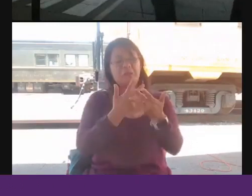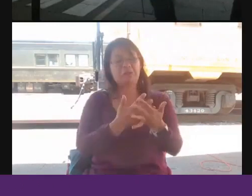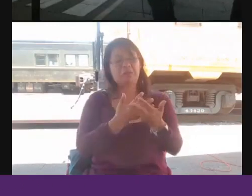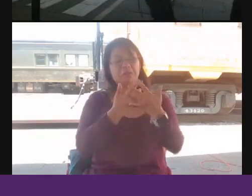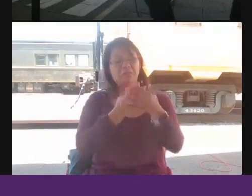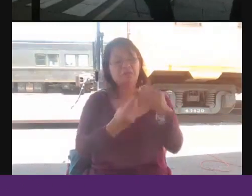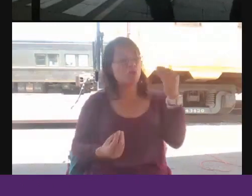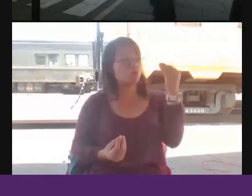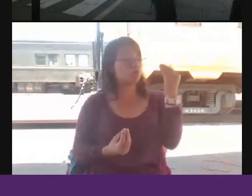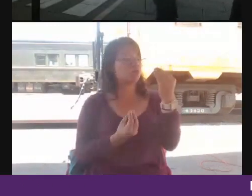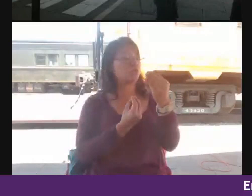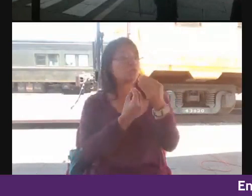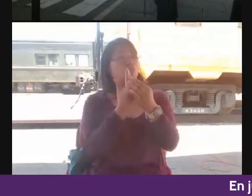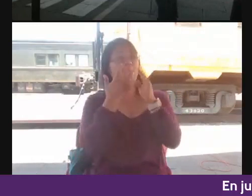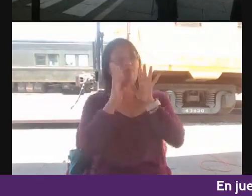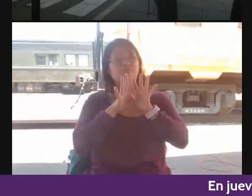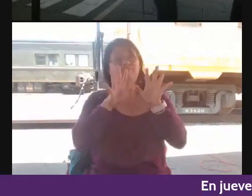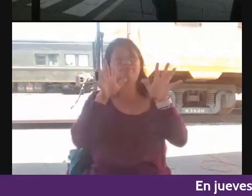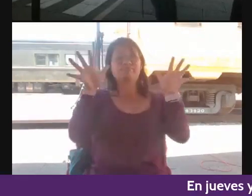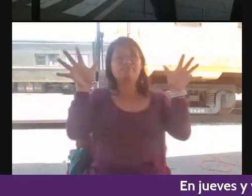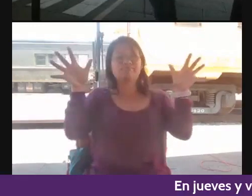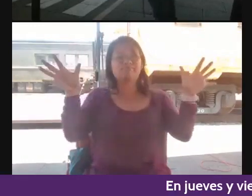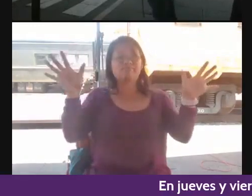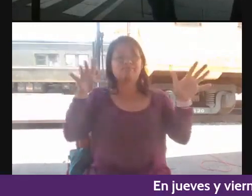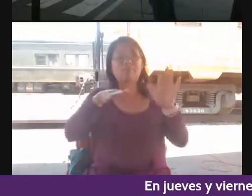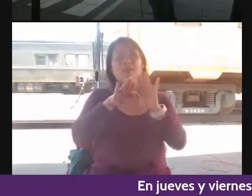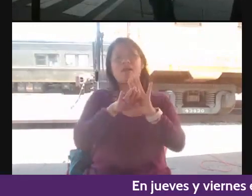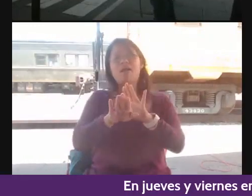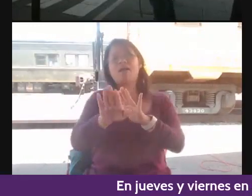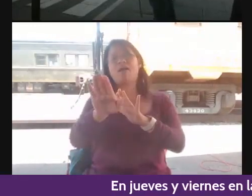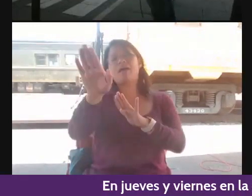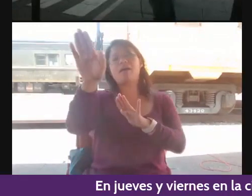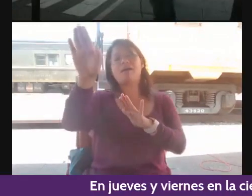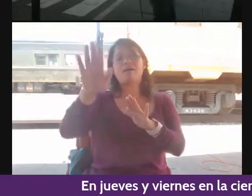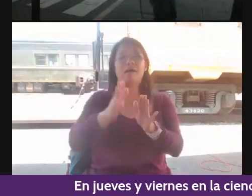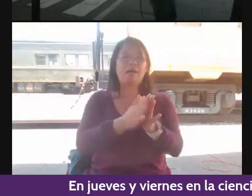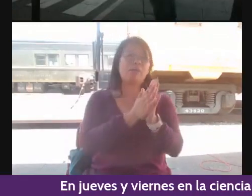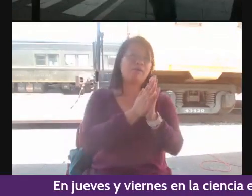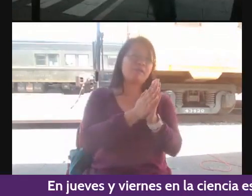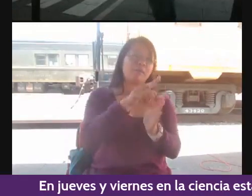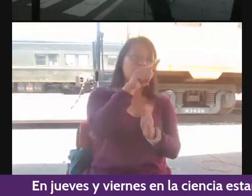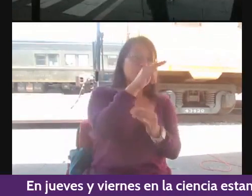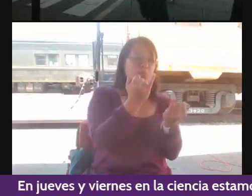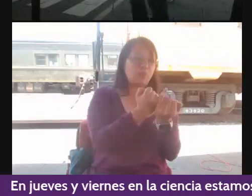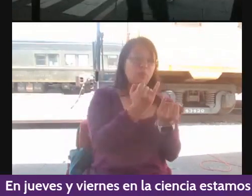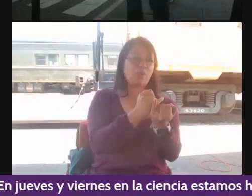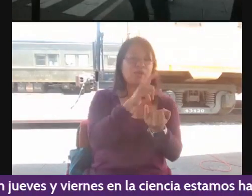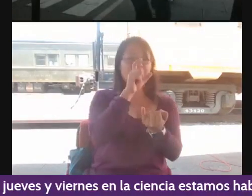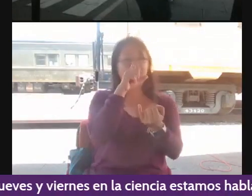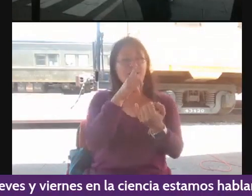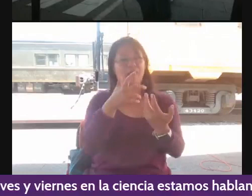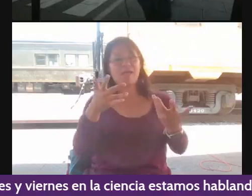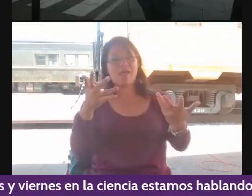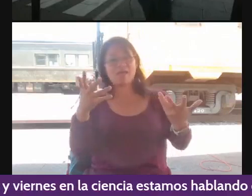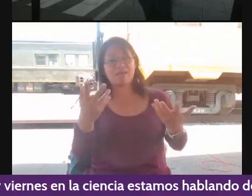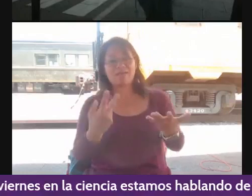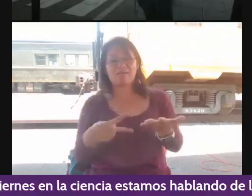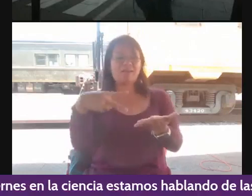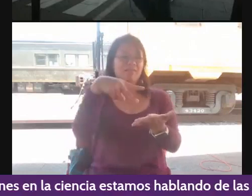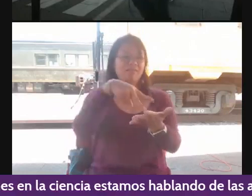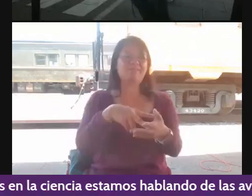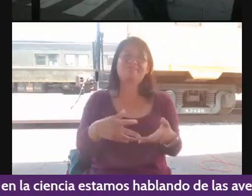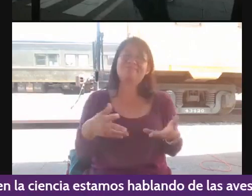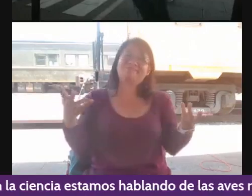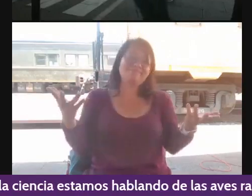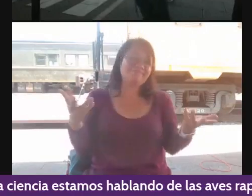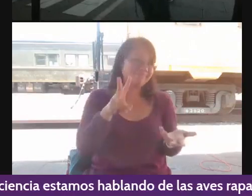salen renovadas de la cueva, ¿no? Entonces termina con algo de, sé como el águila, renuévate, ¿no? Ya saben, enseñanzas